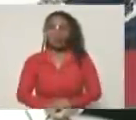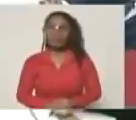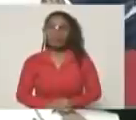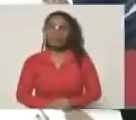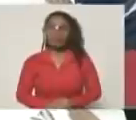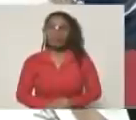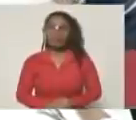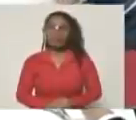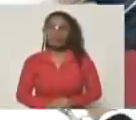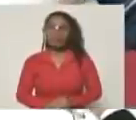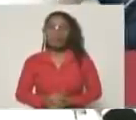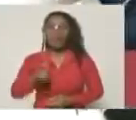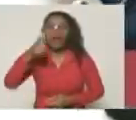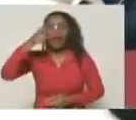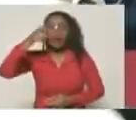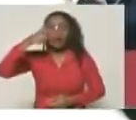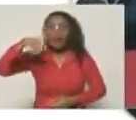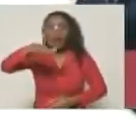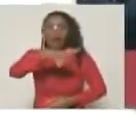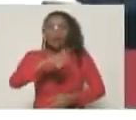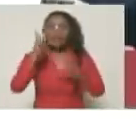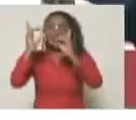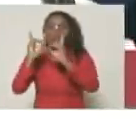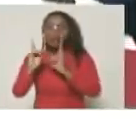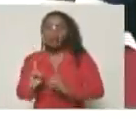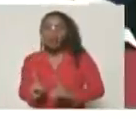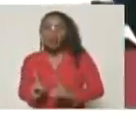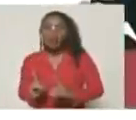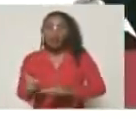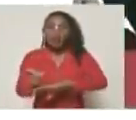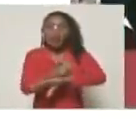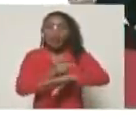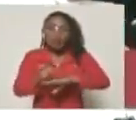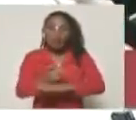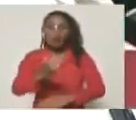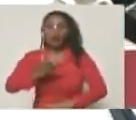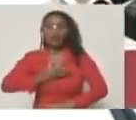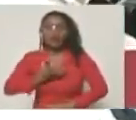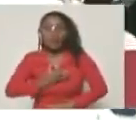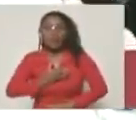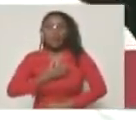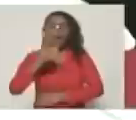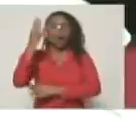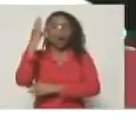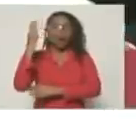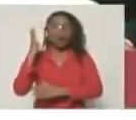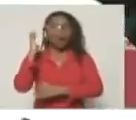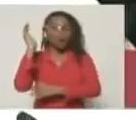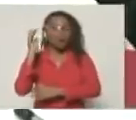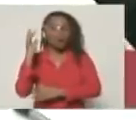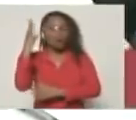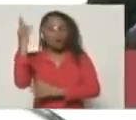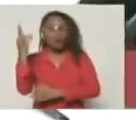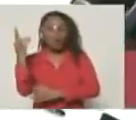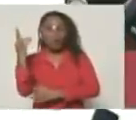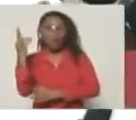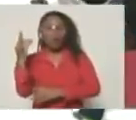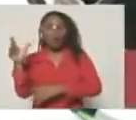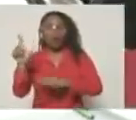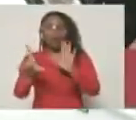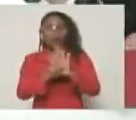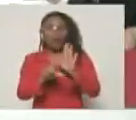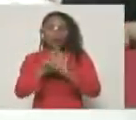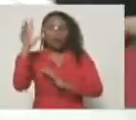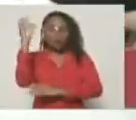y que sea el pueblo quien decida, gobernaciones, alcaldías, consejos legislativos, consejos municipales.